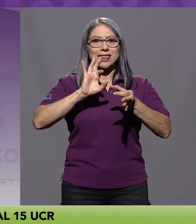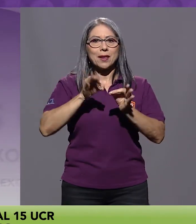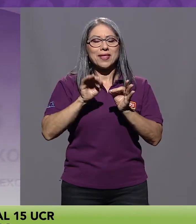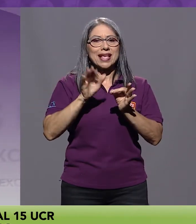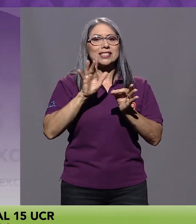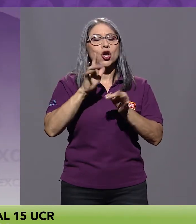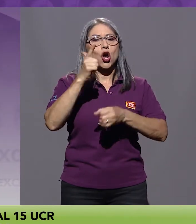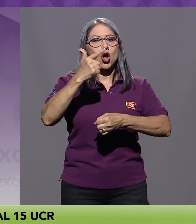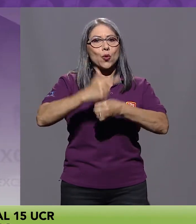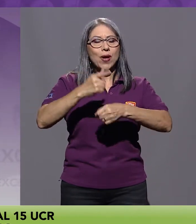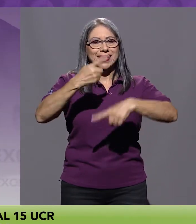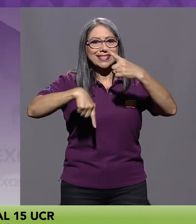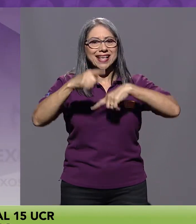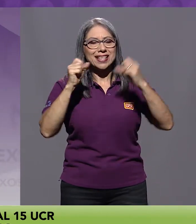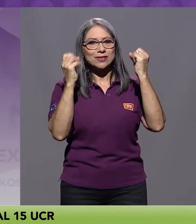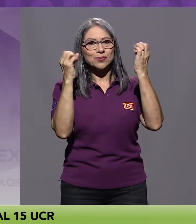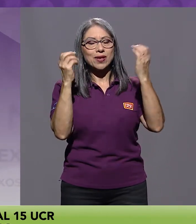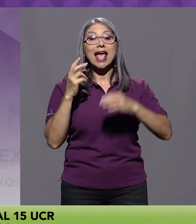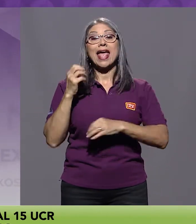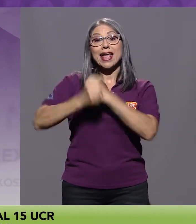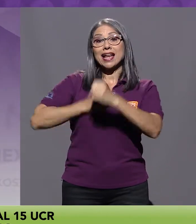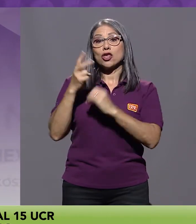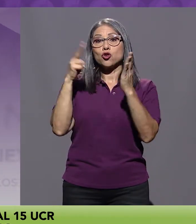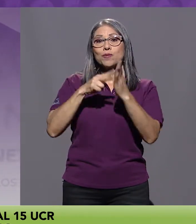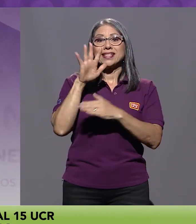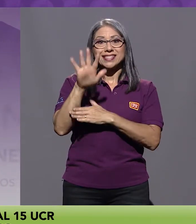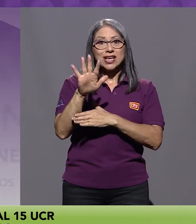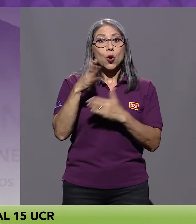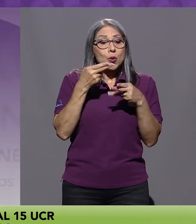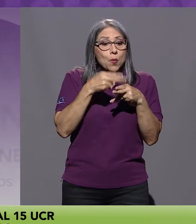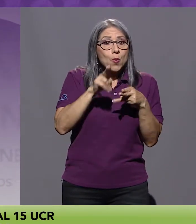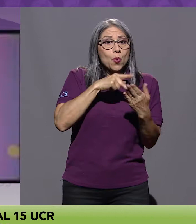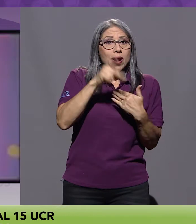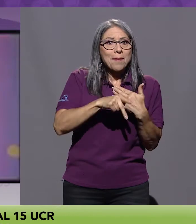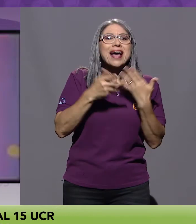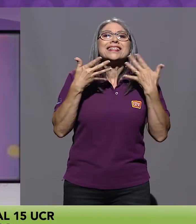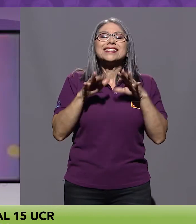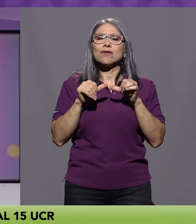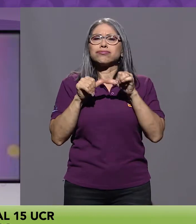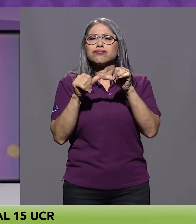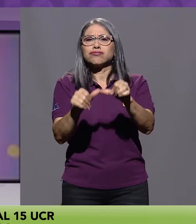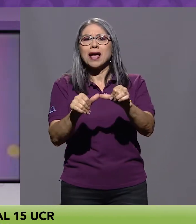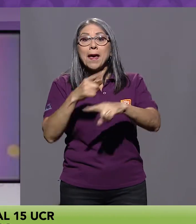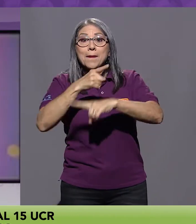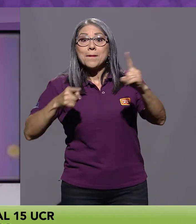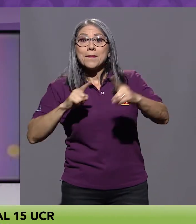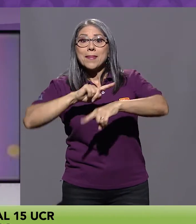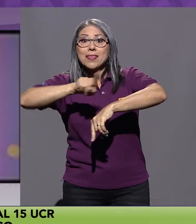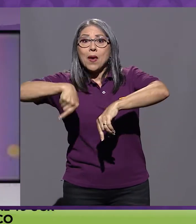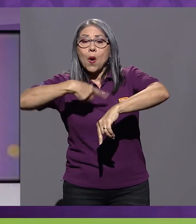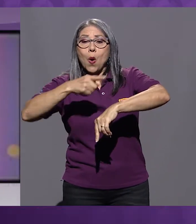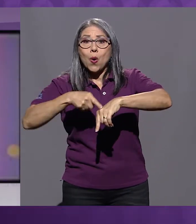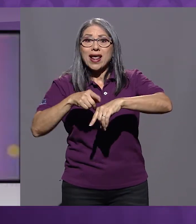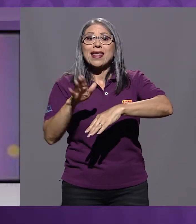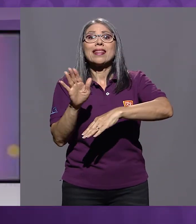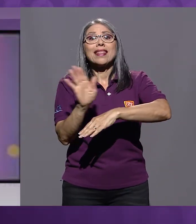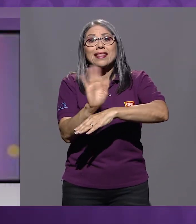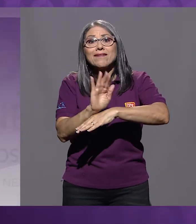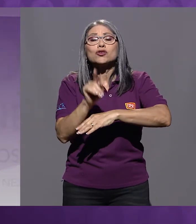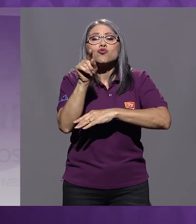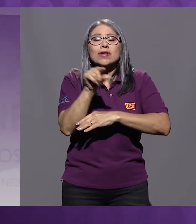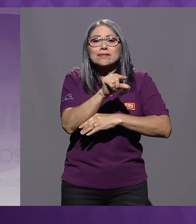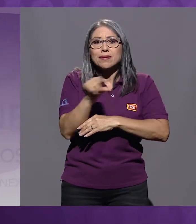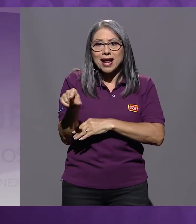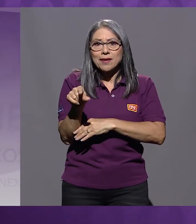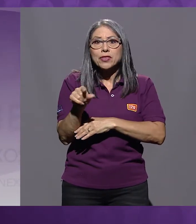señas. En 2005, el microprograma evolucionó a telerevista de media hora de edición semanal, estrenando nuevas secciones